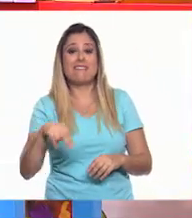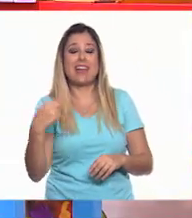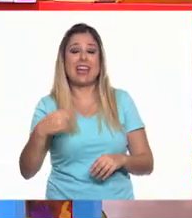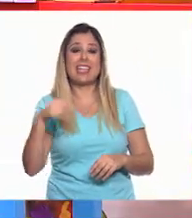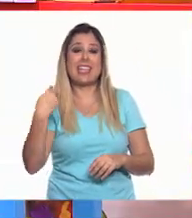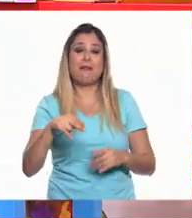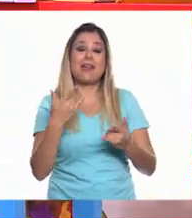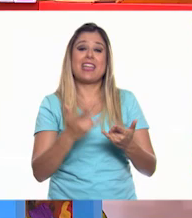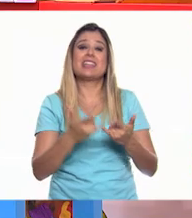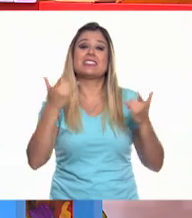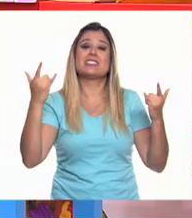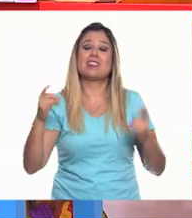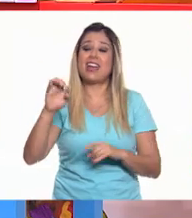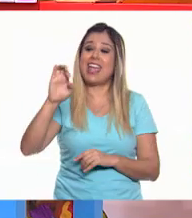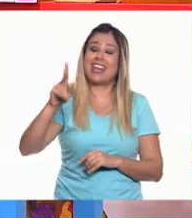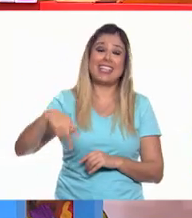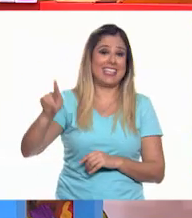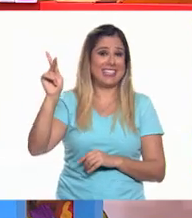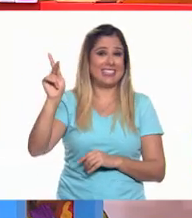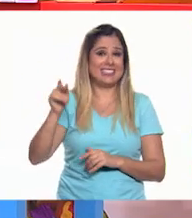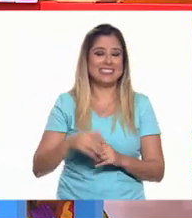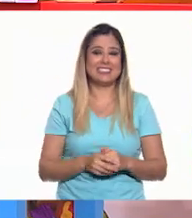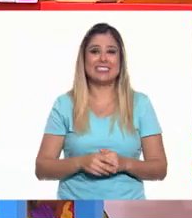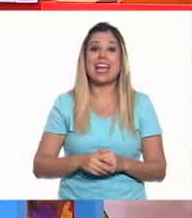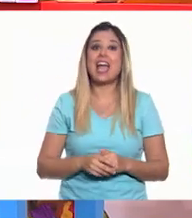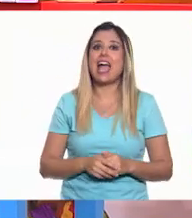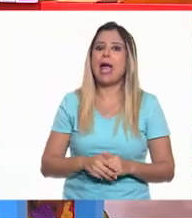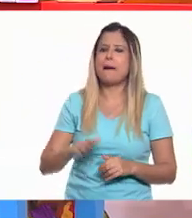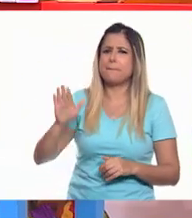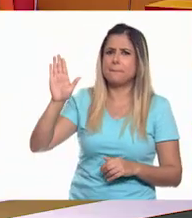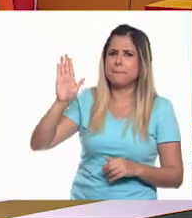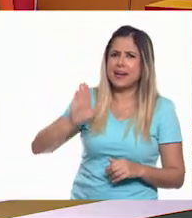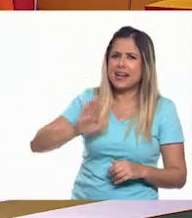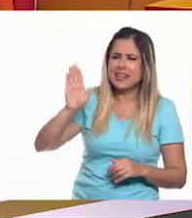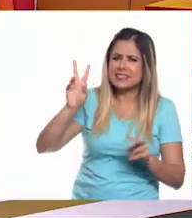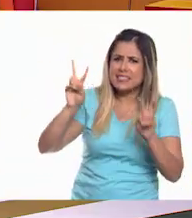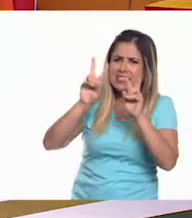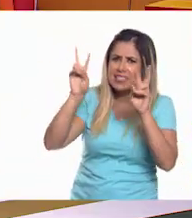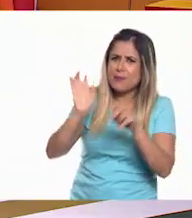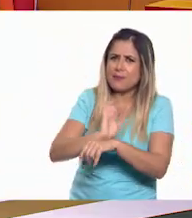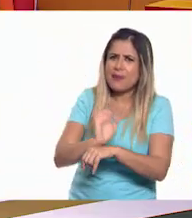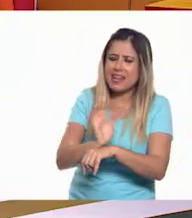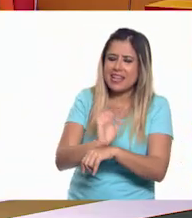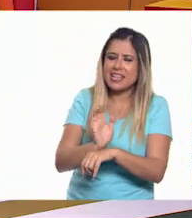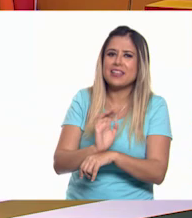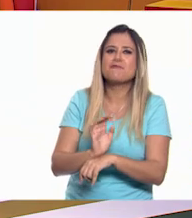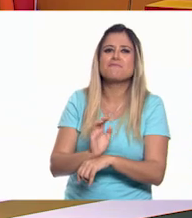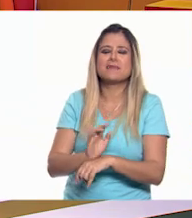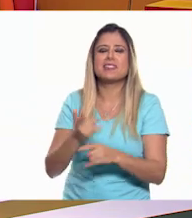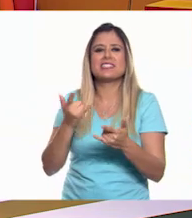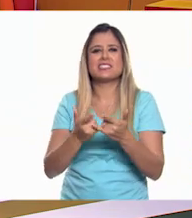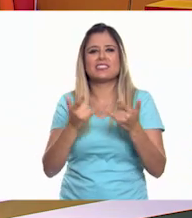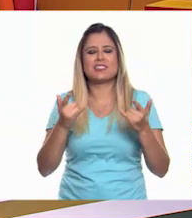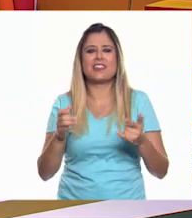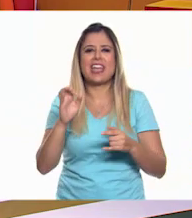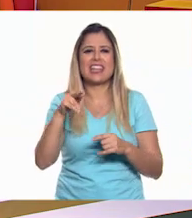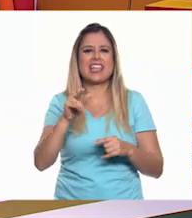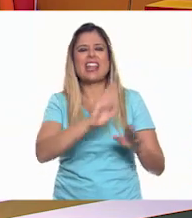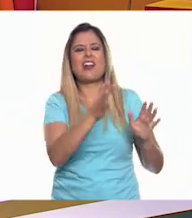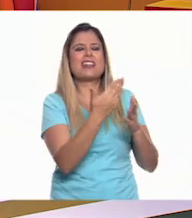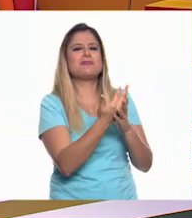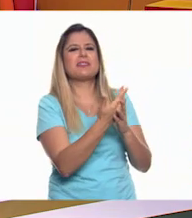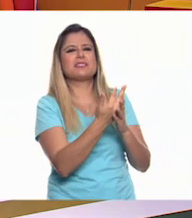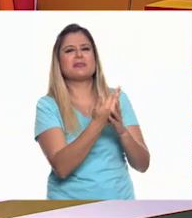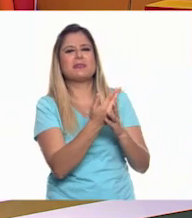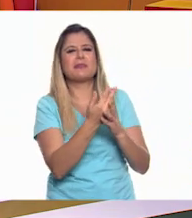Se va a llamar La Historia de Eric. Oye, parece un título de película. Título de película, sí. Entonces, espera, Leni, para